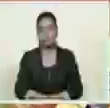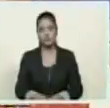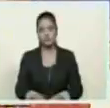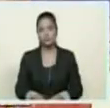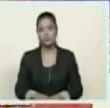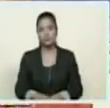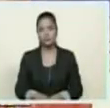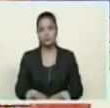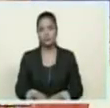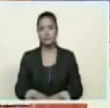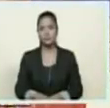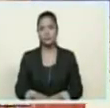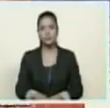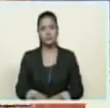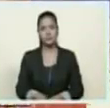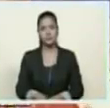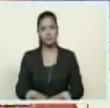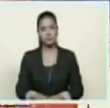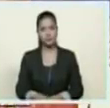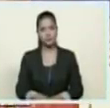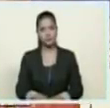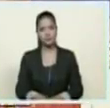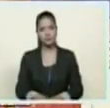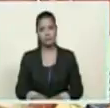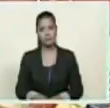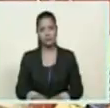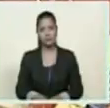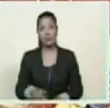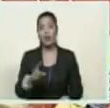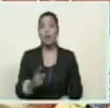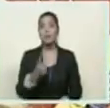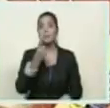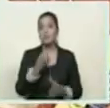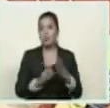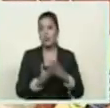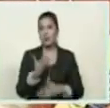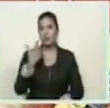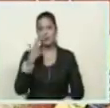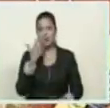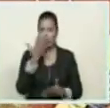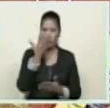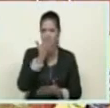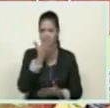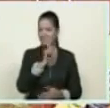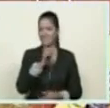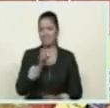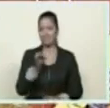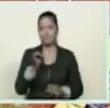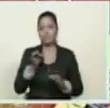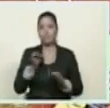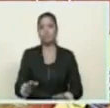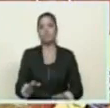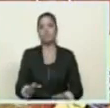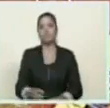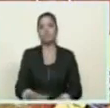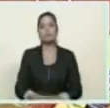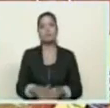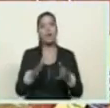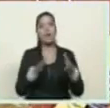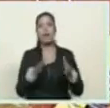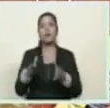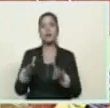muy temprano hasta el 1º de mayo no tuve dudas el